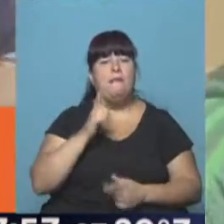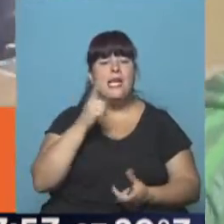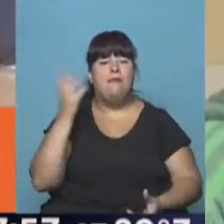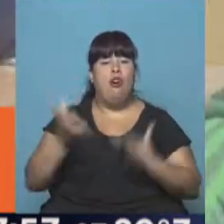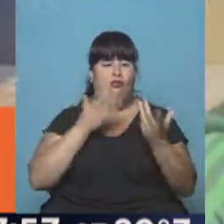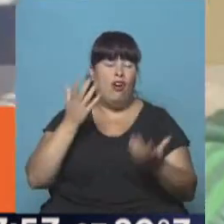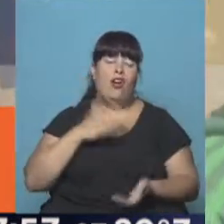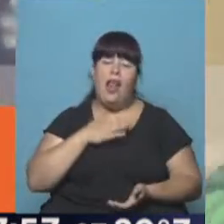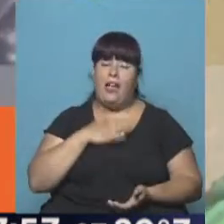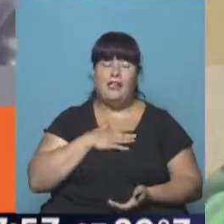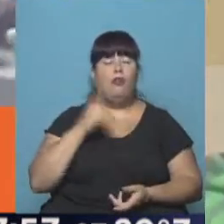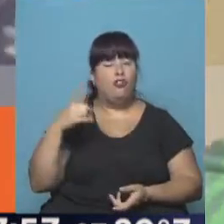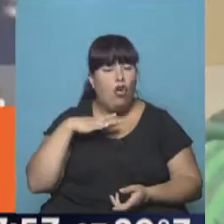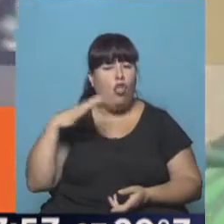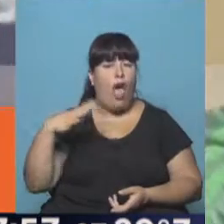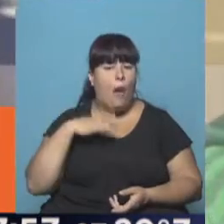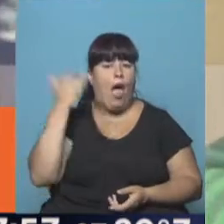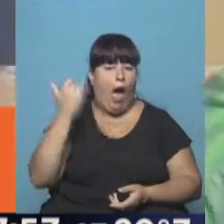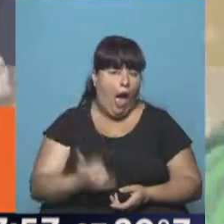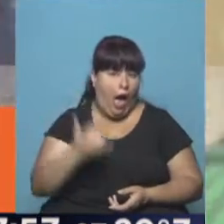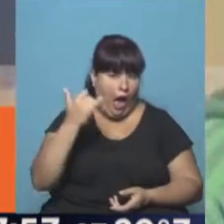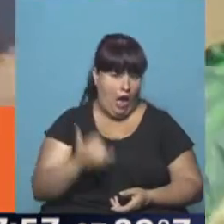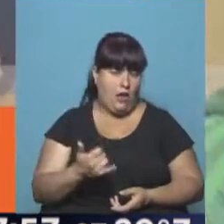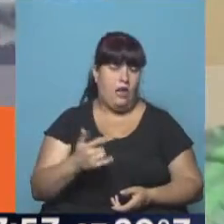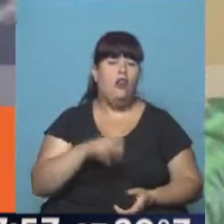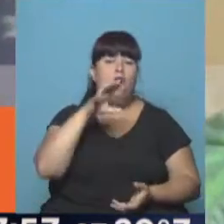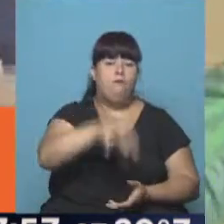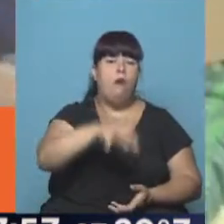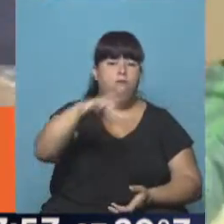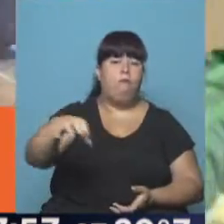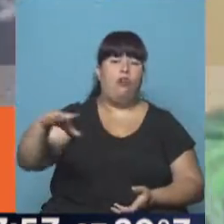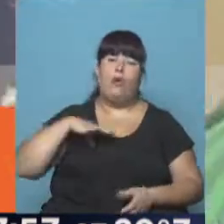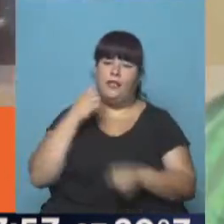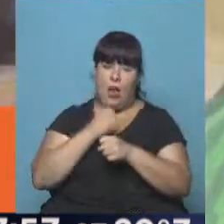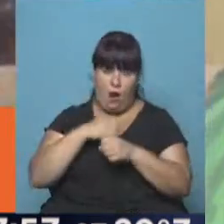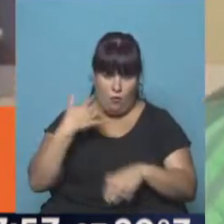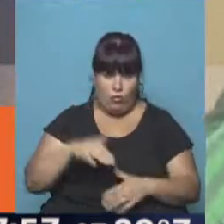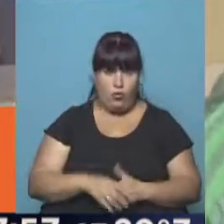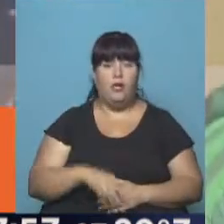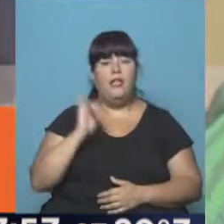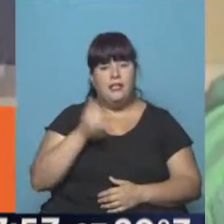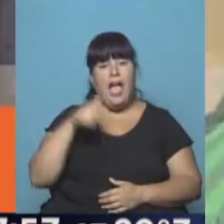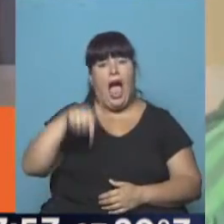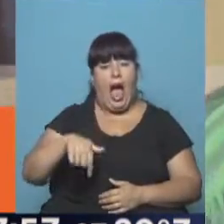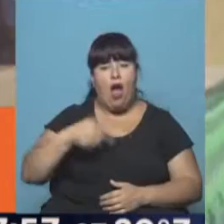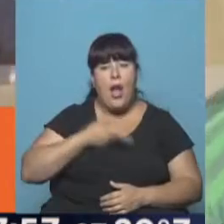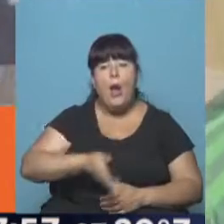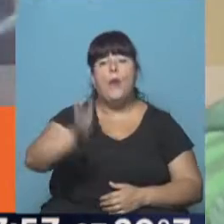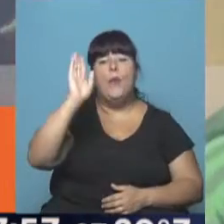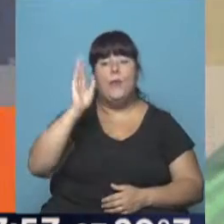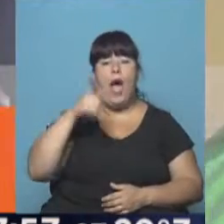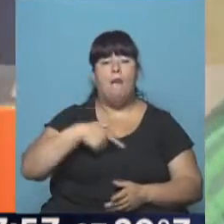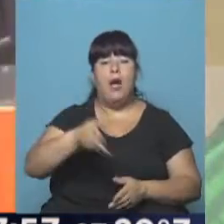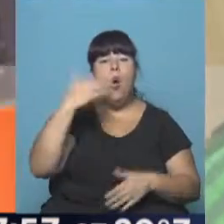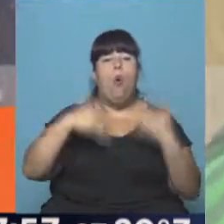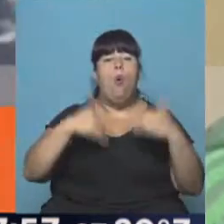fuego lamentablemente sigue diciendo presente. Hay muchos focos y hay que trabajar mucho. Sí, ahora estamos